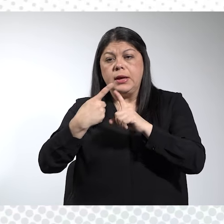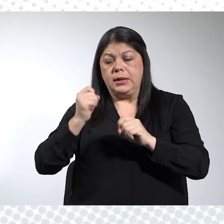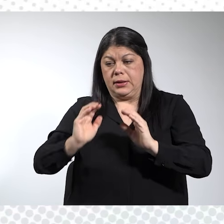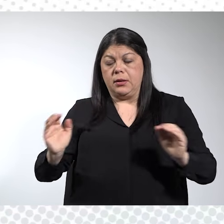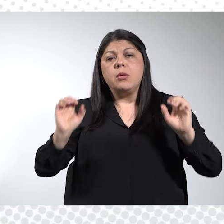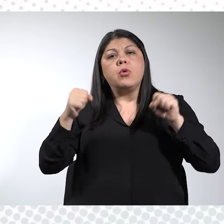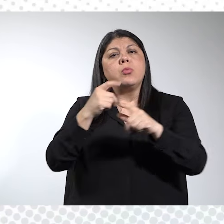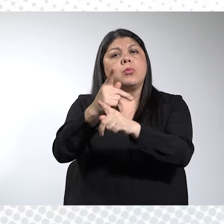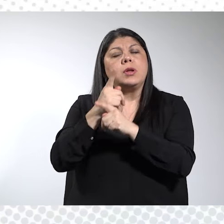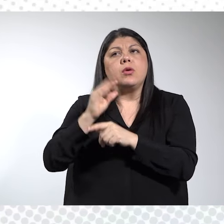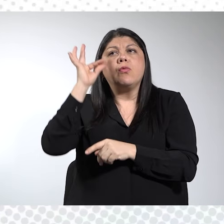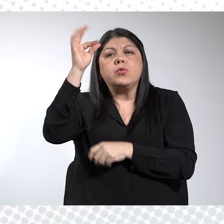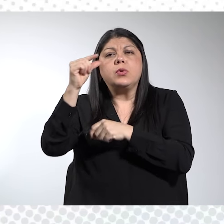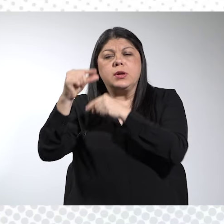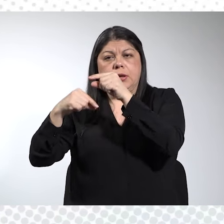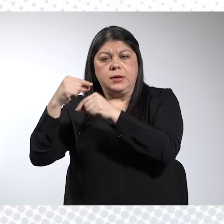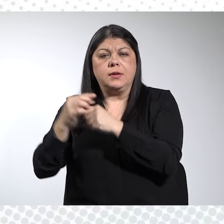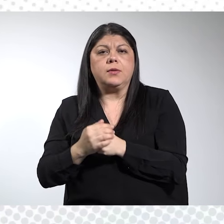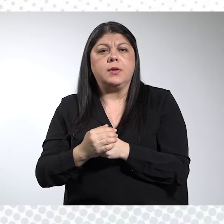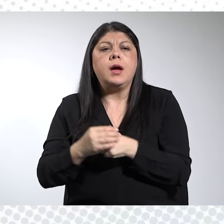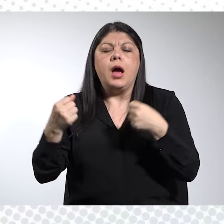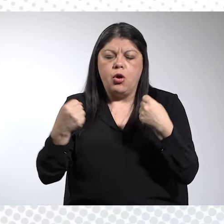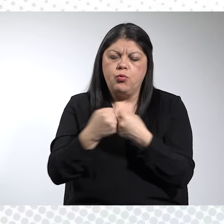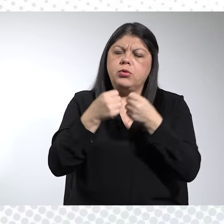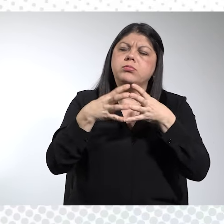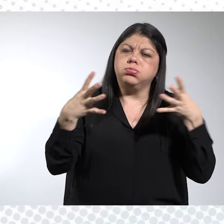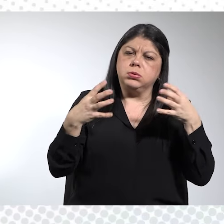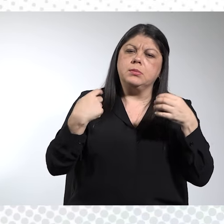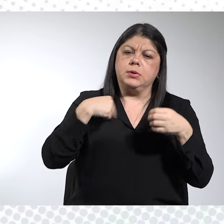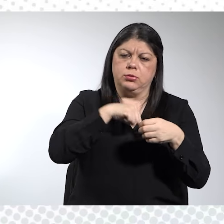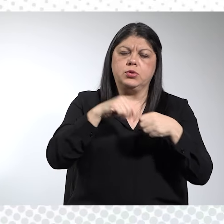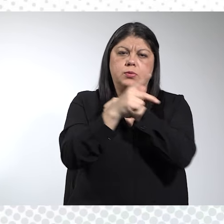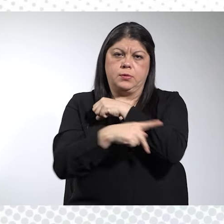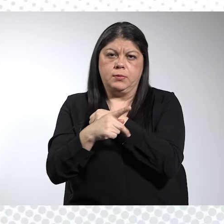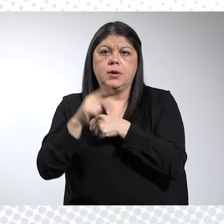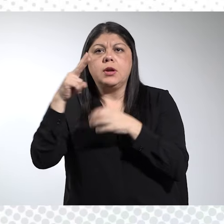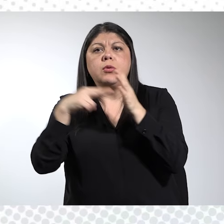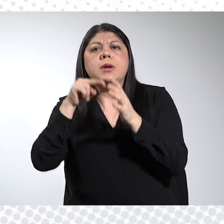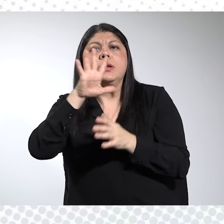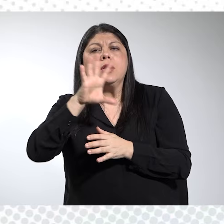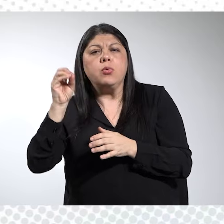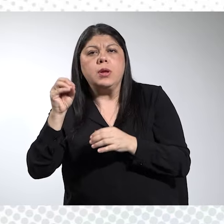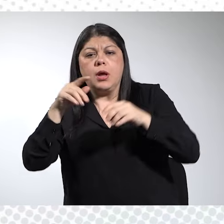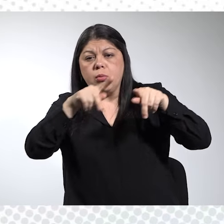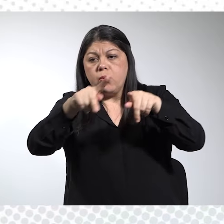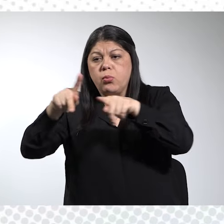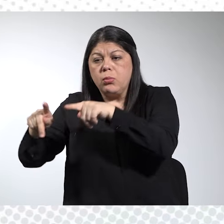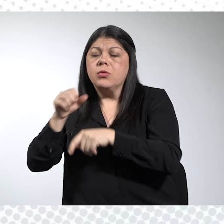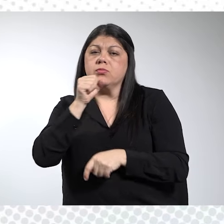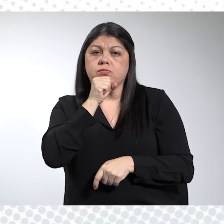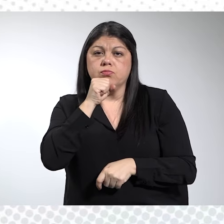debemos proteger las futuras generaciones. Hay retos enormes para este país y en el 2050, el ser una